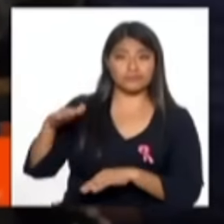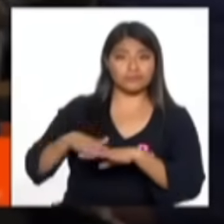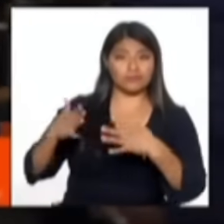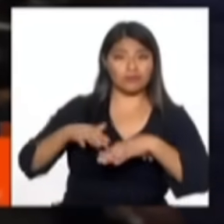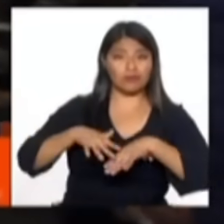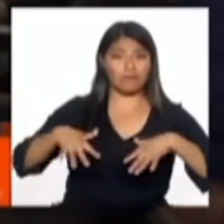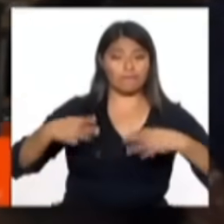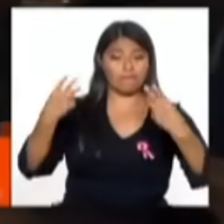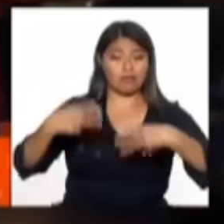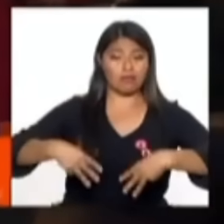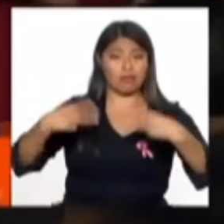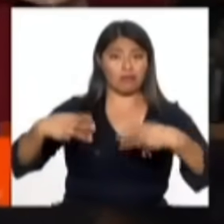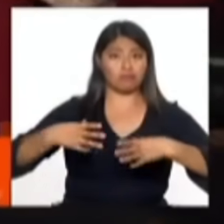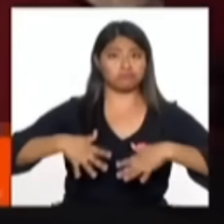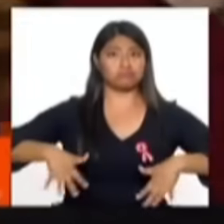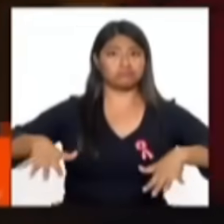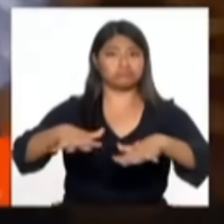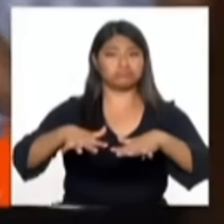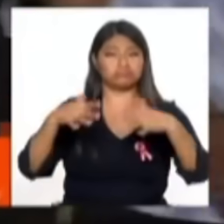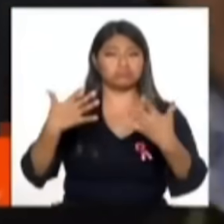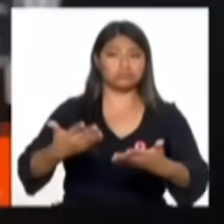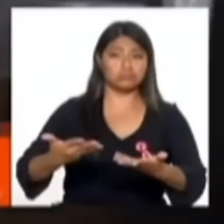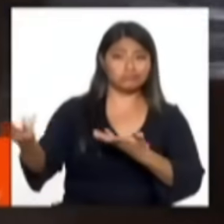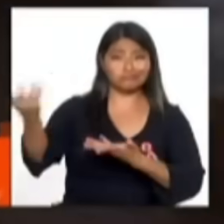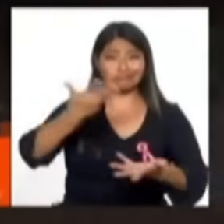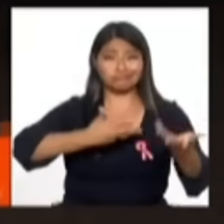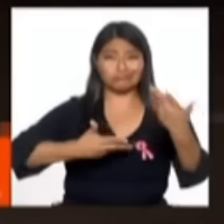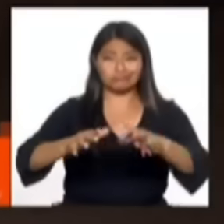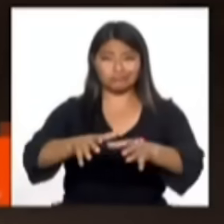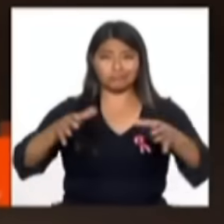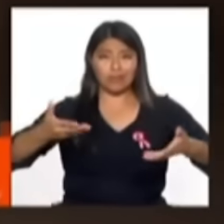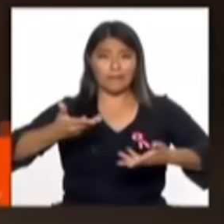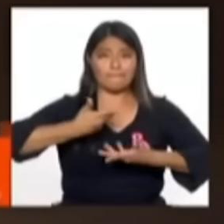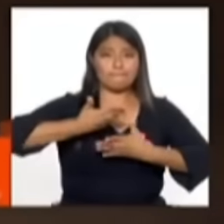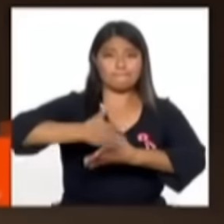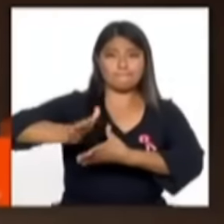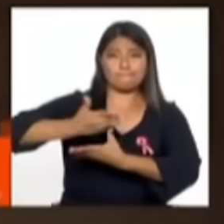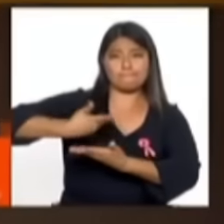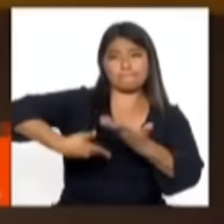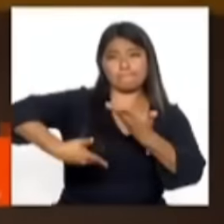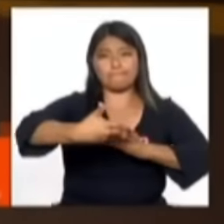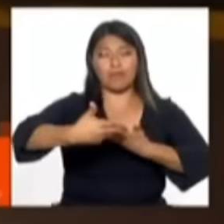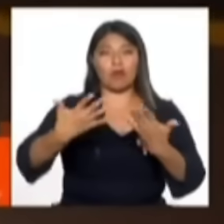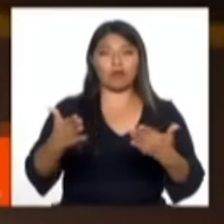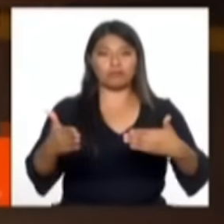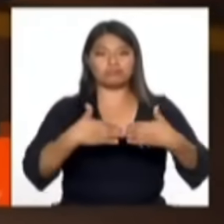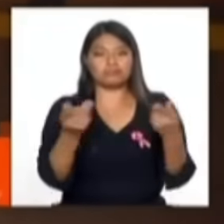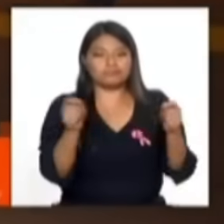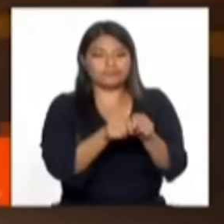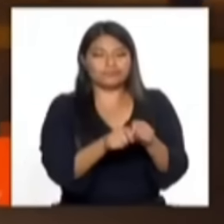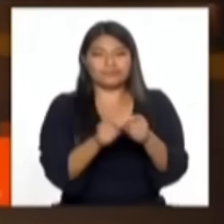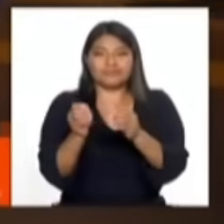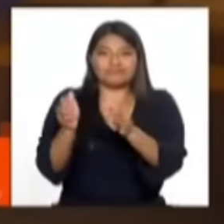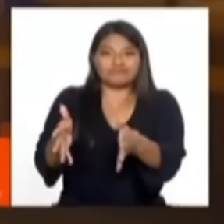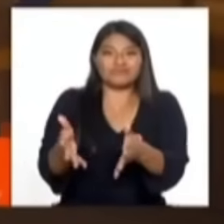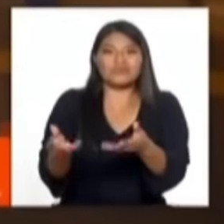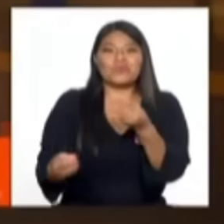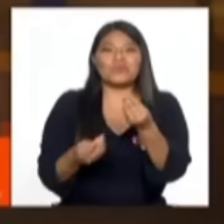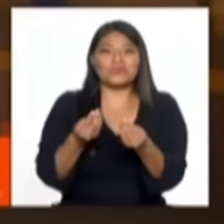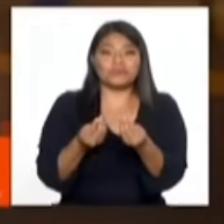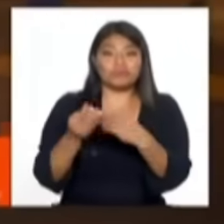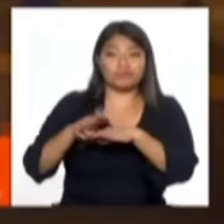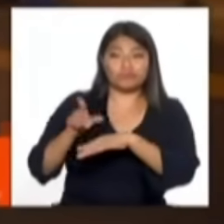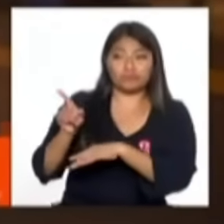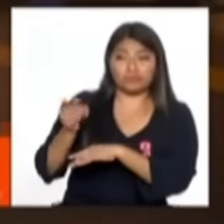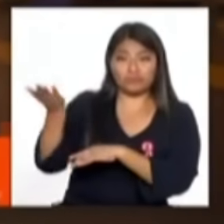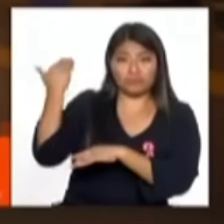mercado mayorista es el que alimenta todos los mercados a nivel nacional. ¿Qué es lo que tendría que suceder? ¿Qué es lo que le han pedido en todo caso a la